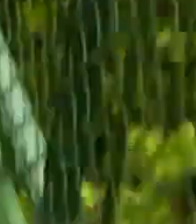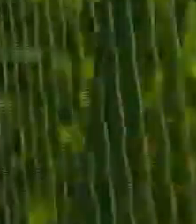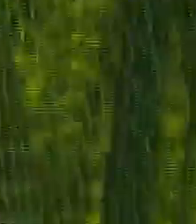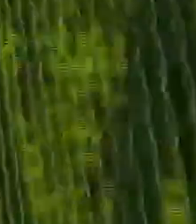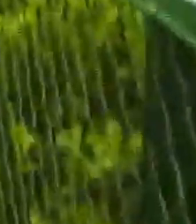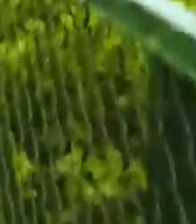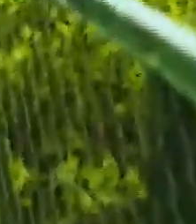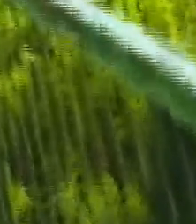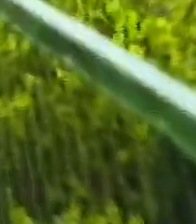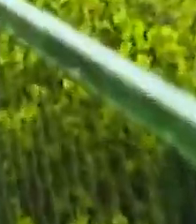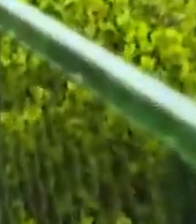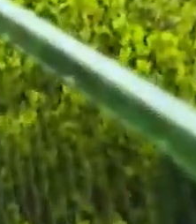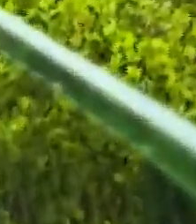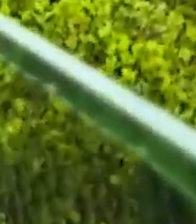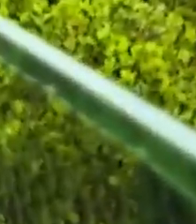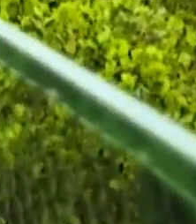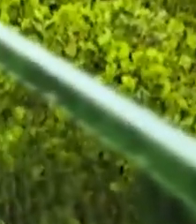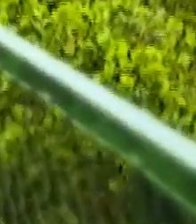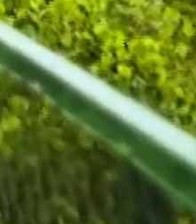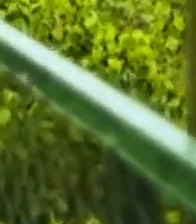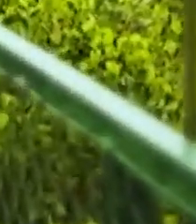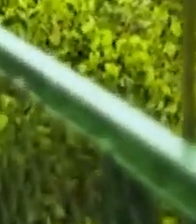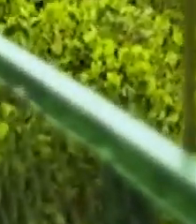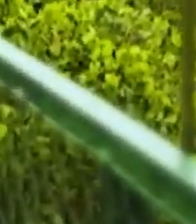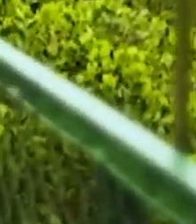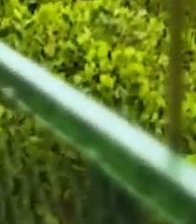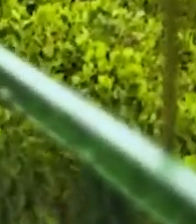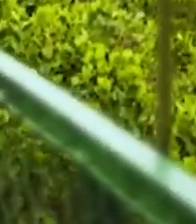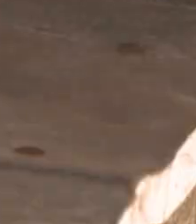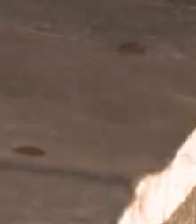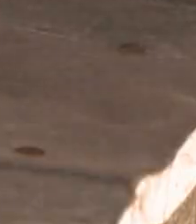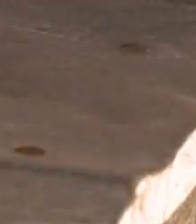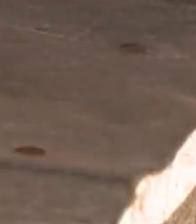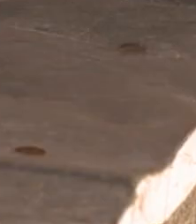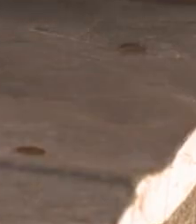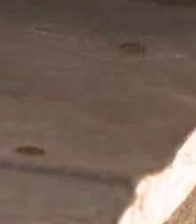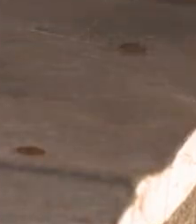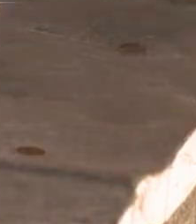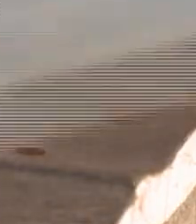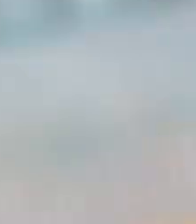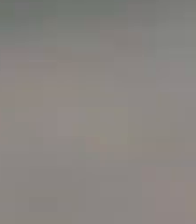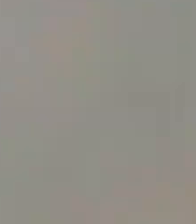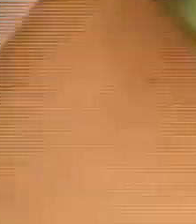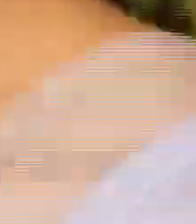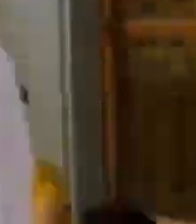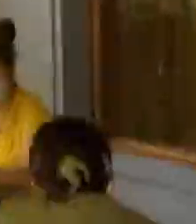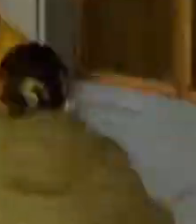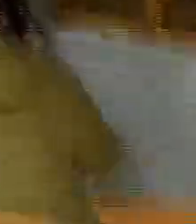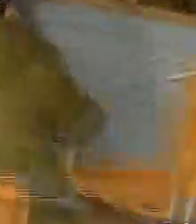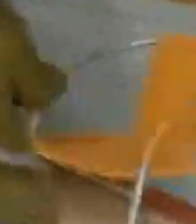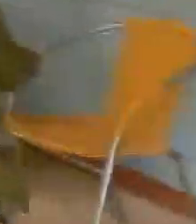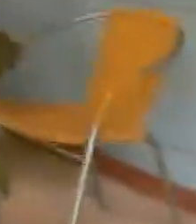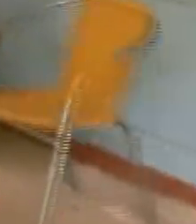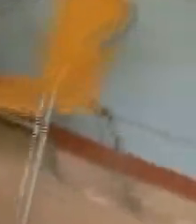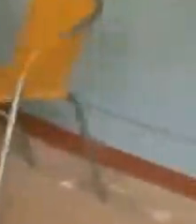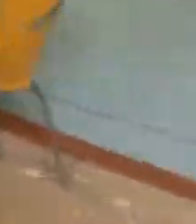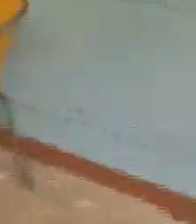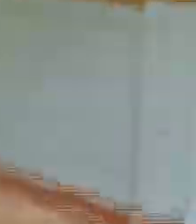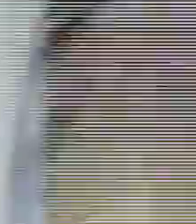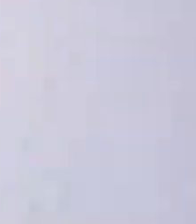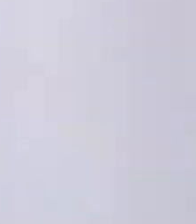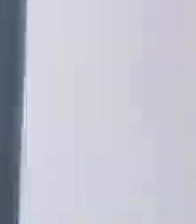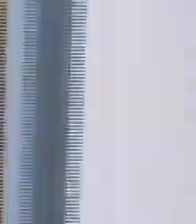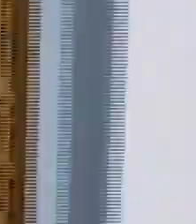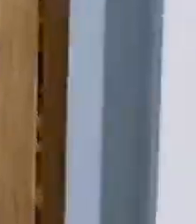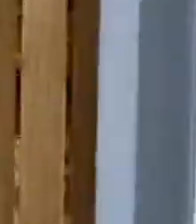Monteverde se ha convertido en mi comunidad y entre todos nos cuidamos. Al entrar a mi negocio hay que usar mascarilla, lavarse las